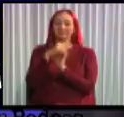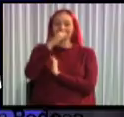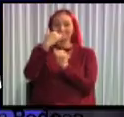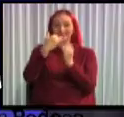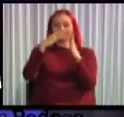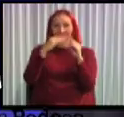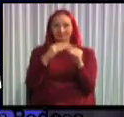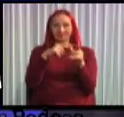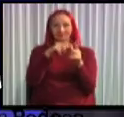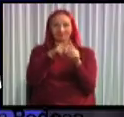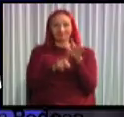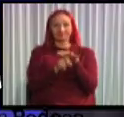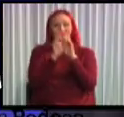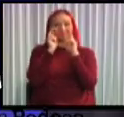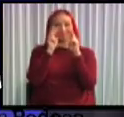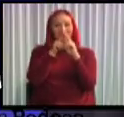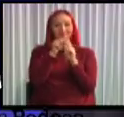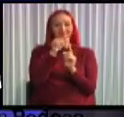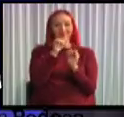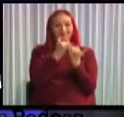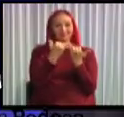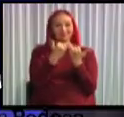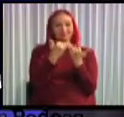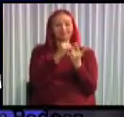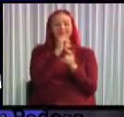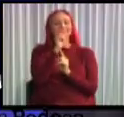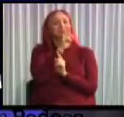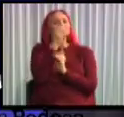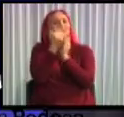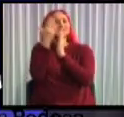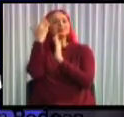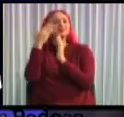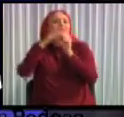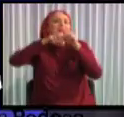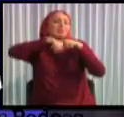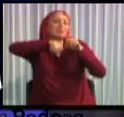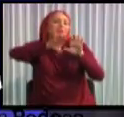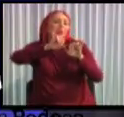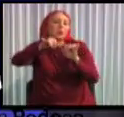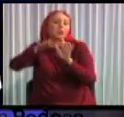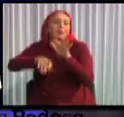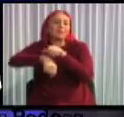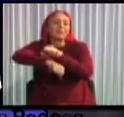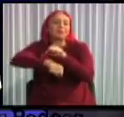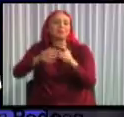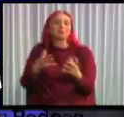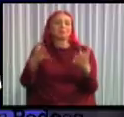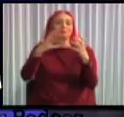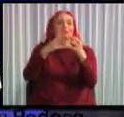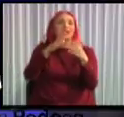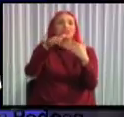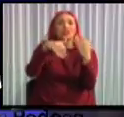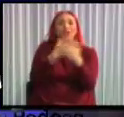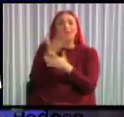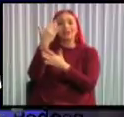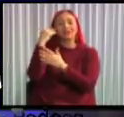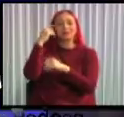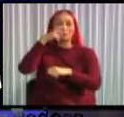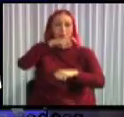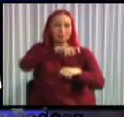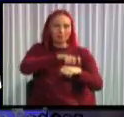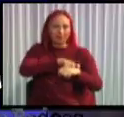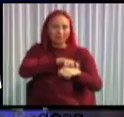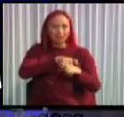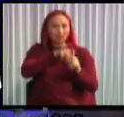de esta noche y a quienes vamos a conocer un poquito de cerca y no como aquellos goleadores, jugadores de fútbol maravillosos que todos en un determinado